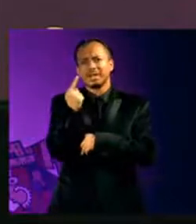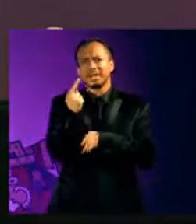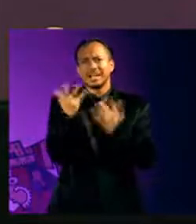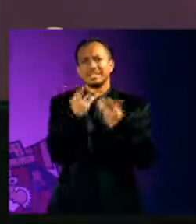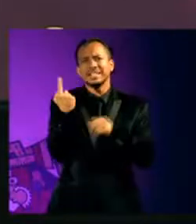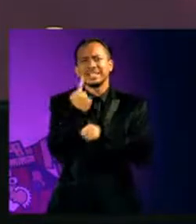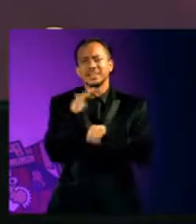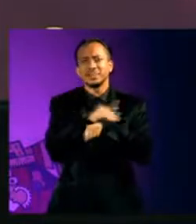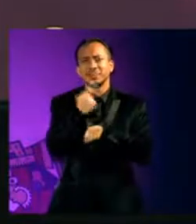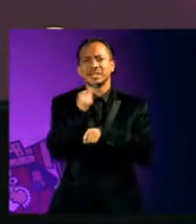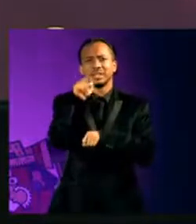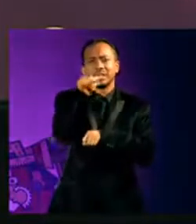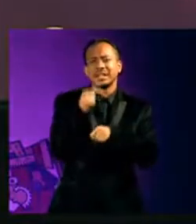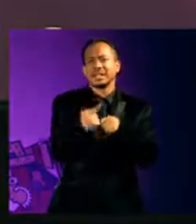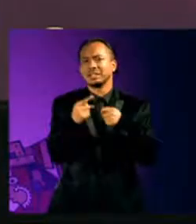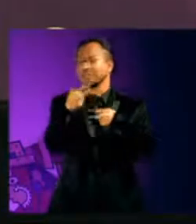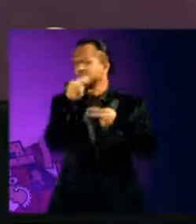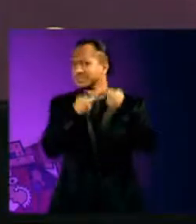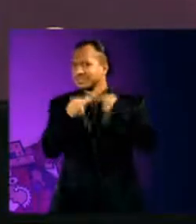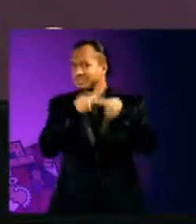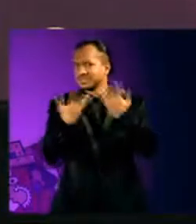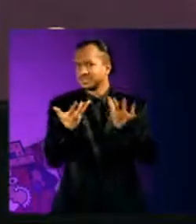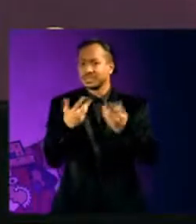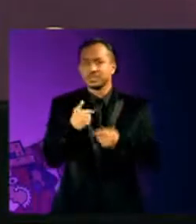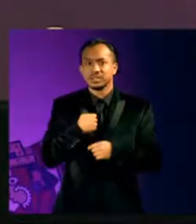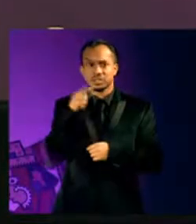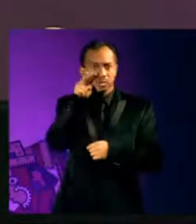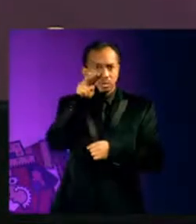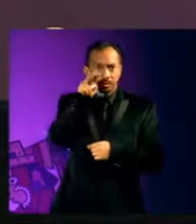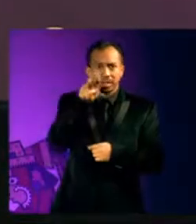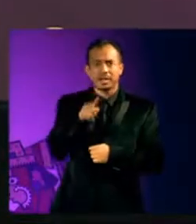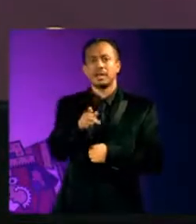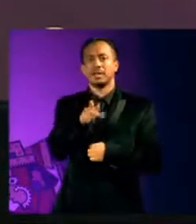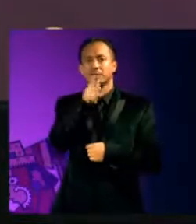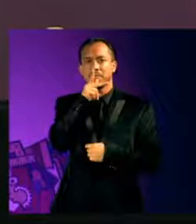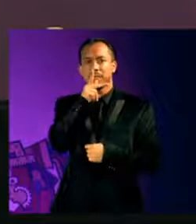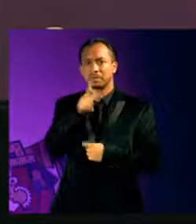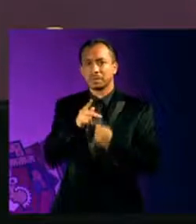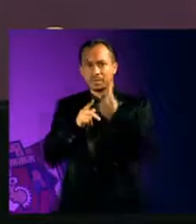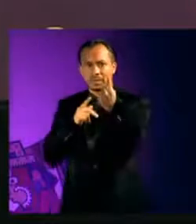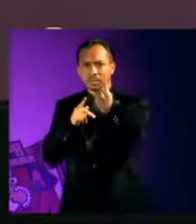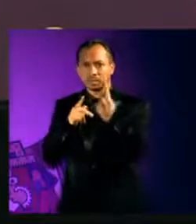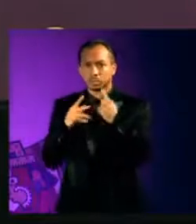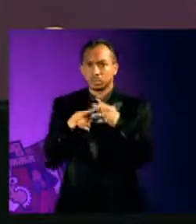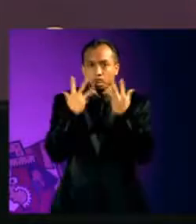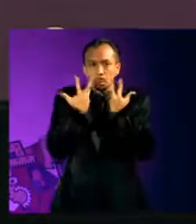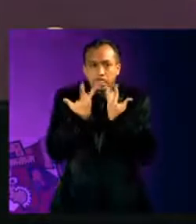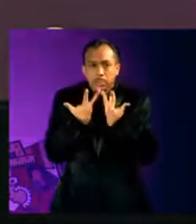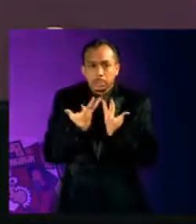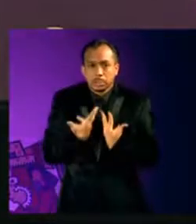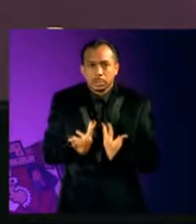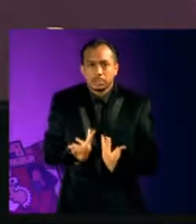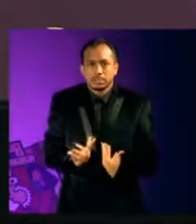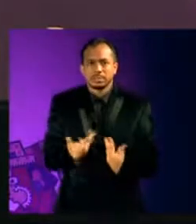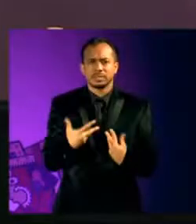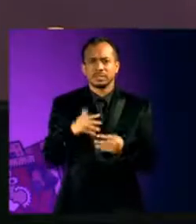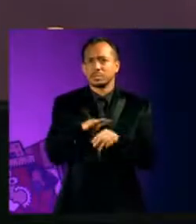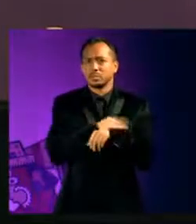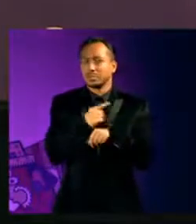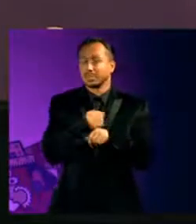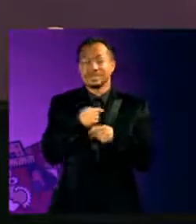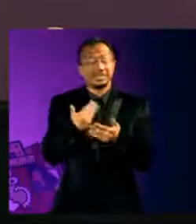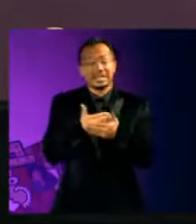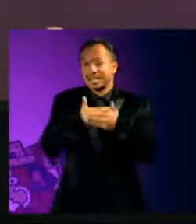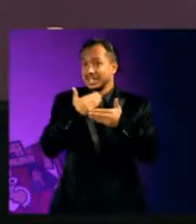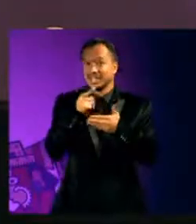cuando regresó estaba pálido y era la caída de un hombre que ya no podía hacer las cosas que creía que podía